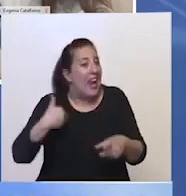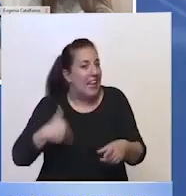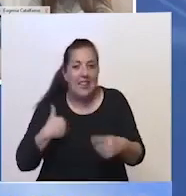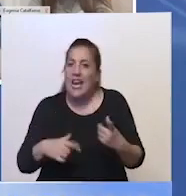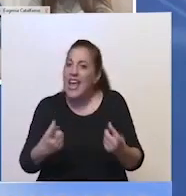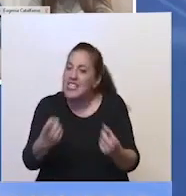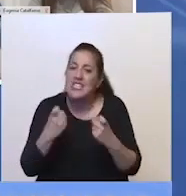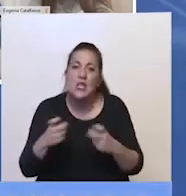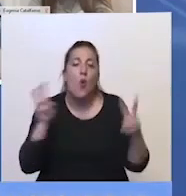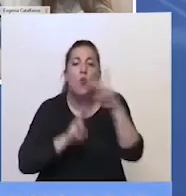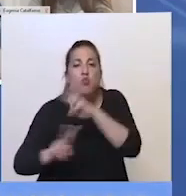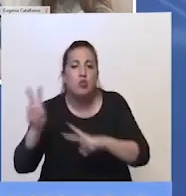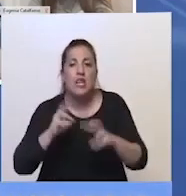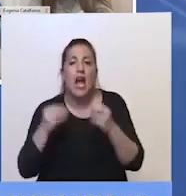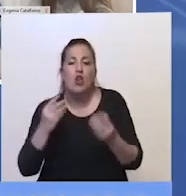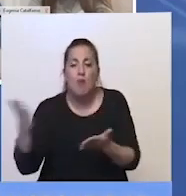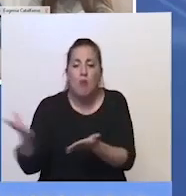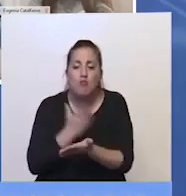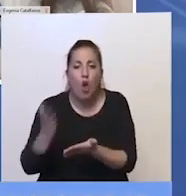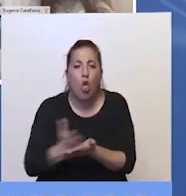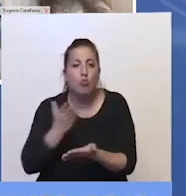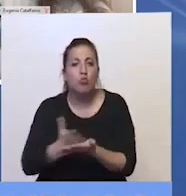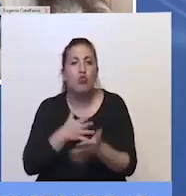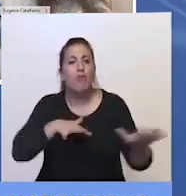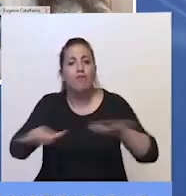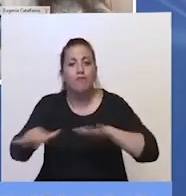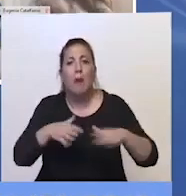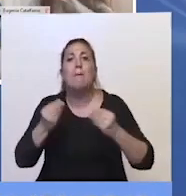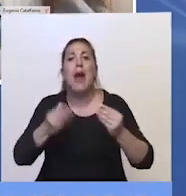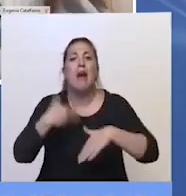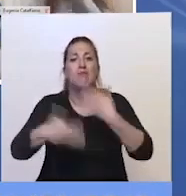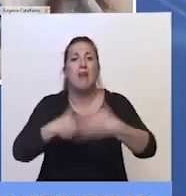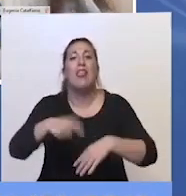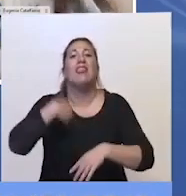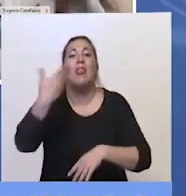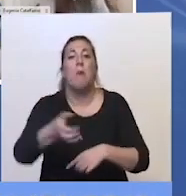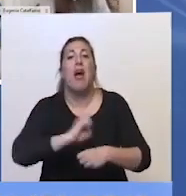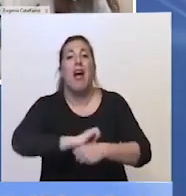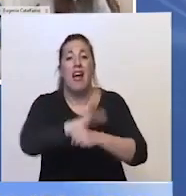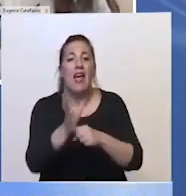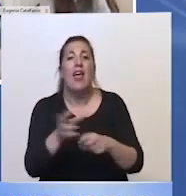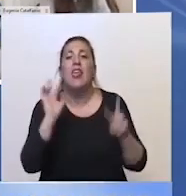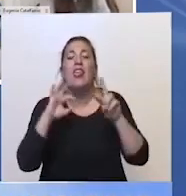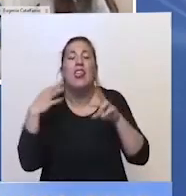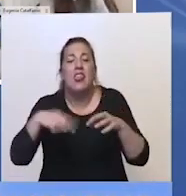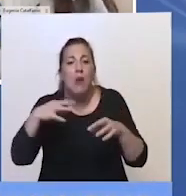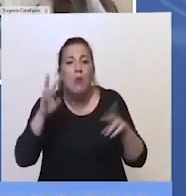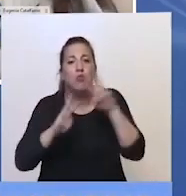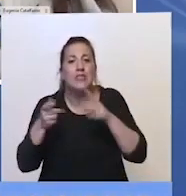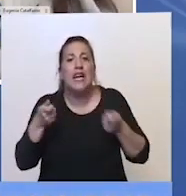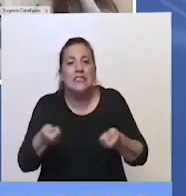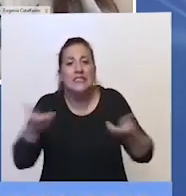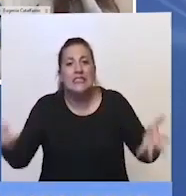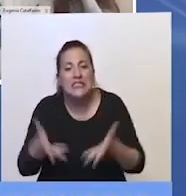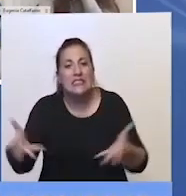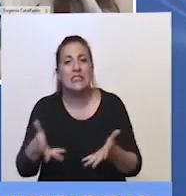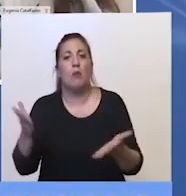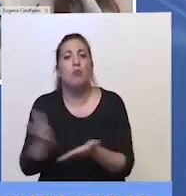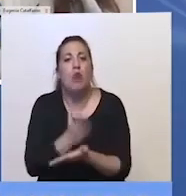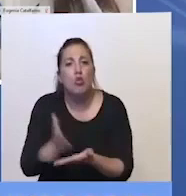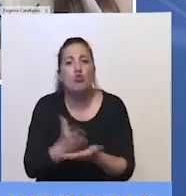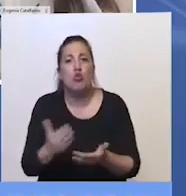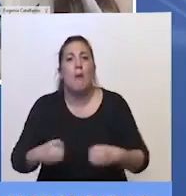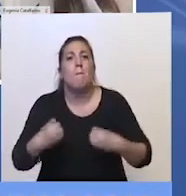producción muy productivista a la salida de esta pandemia, hay que incentivar la producción y el mayor trabajo. Y